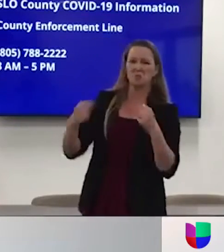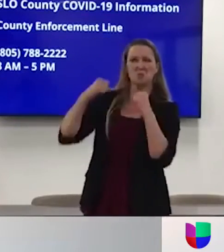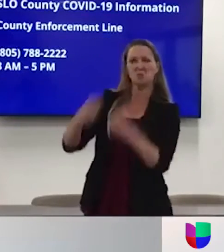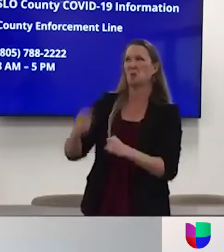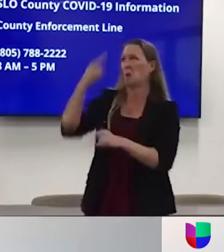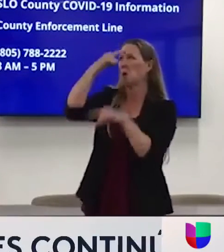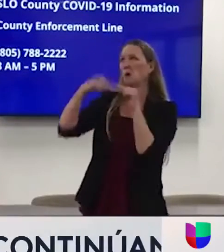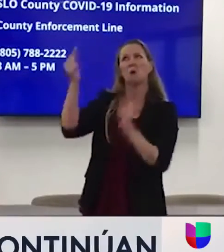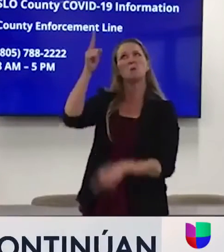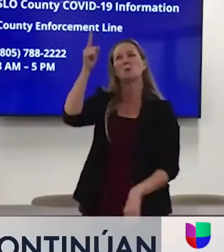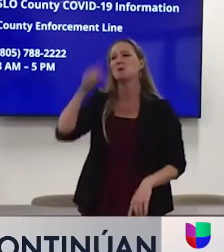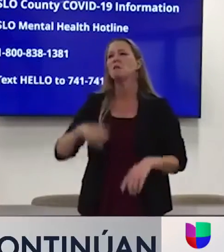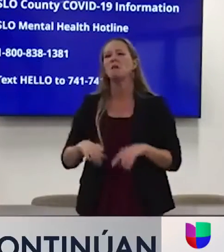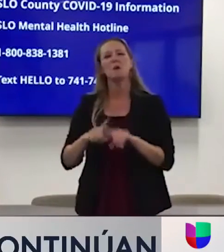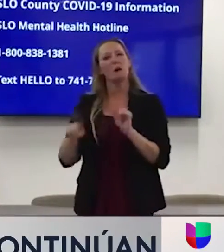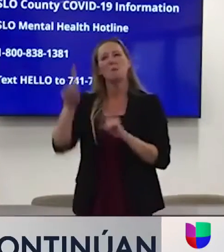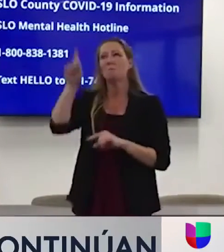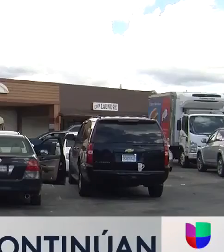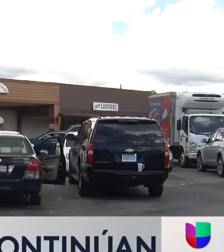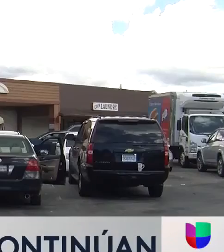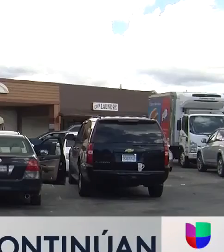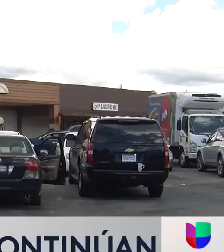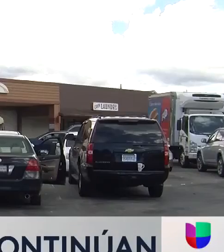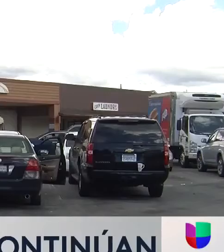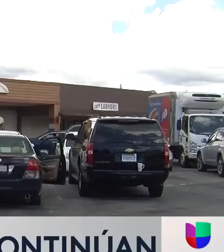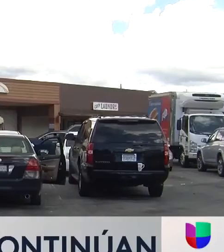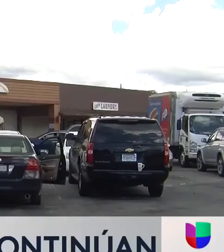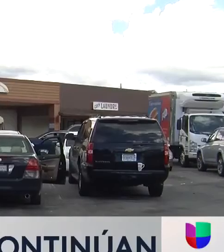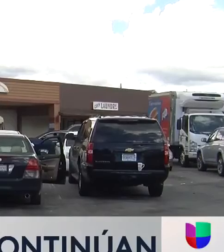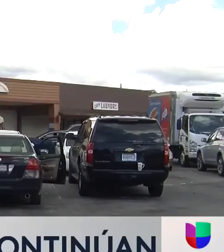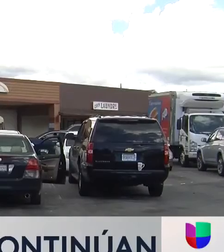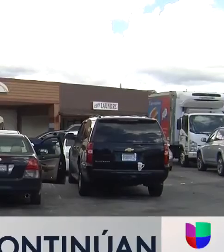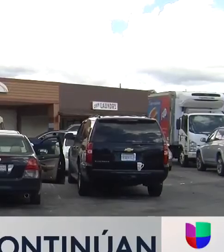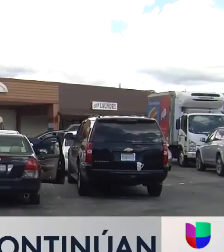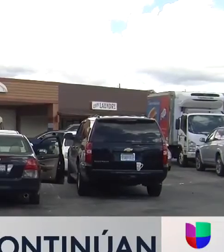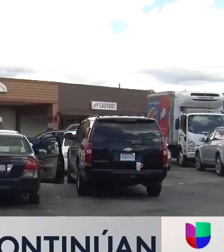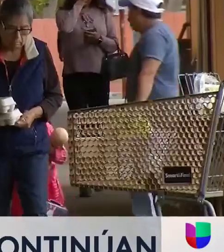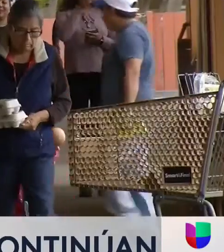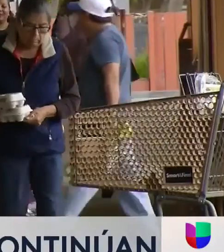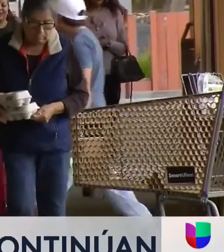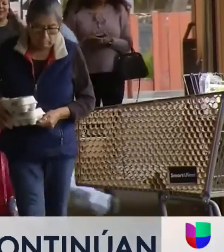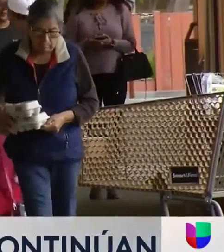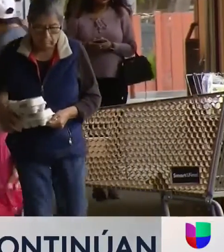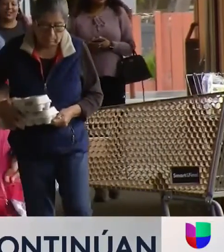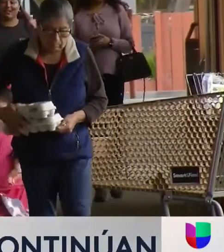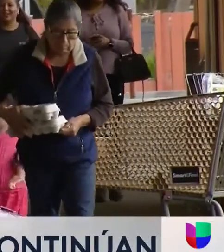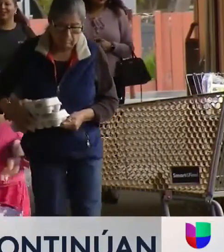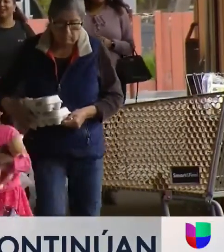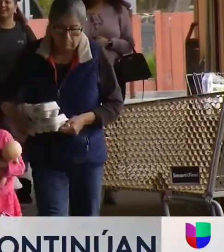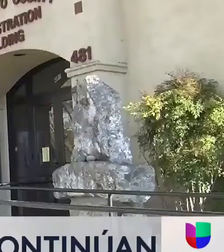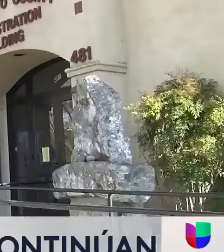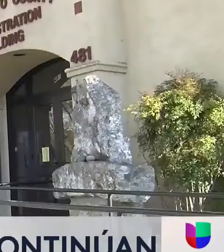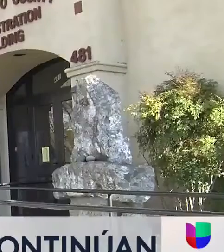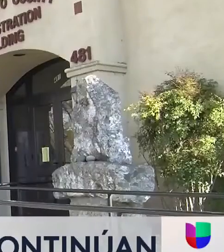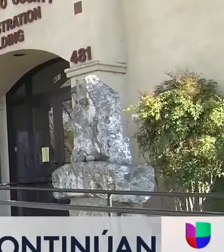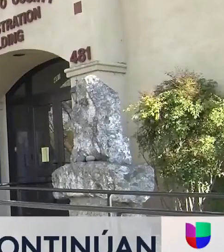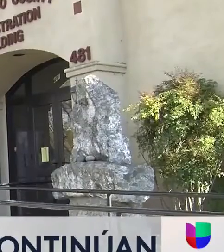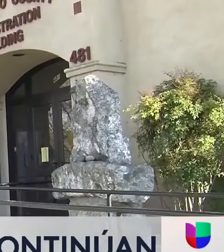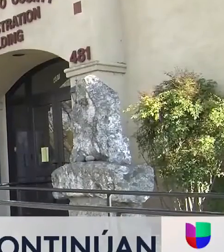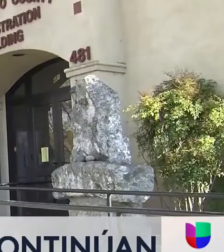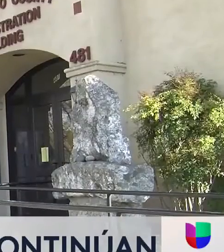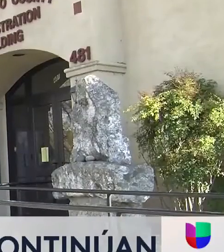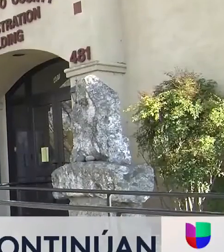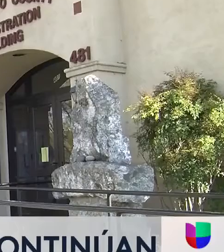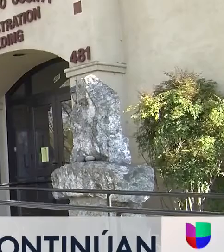sin embargo parkinson cumplirá con la orden en santa cruz los servicios de comida no podrán cobrar una comisión mayor al 15% del san benito